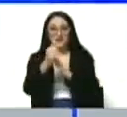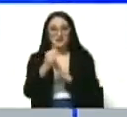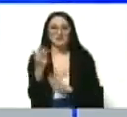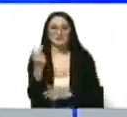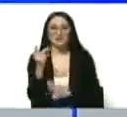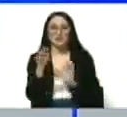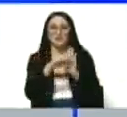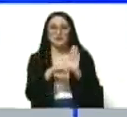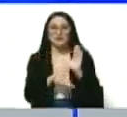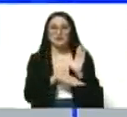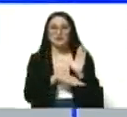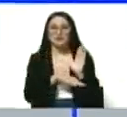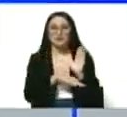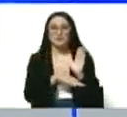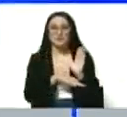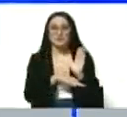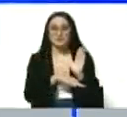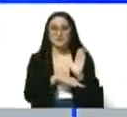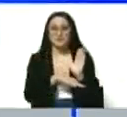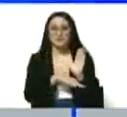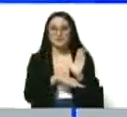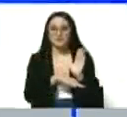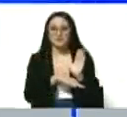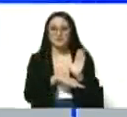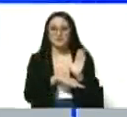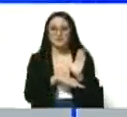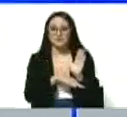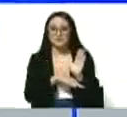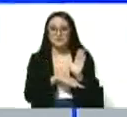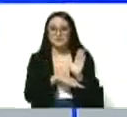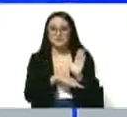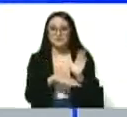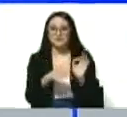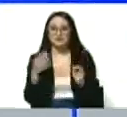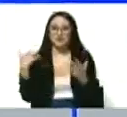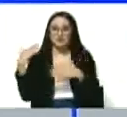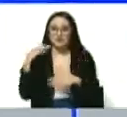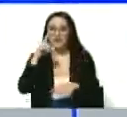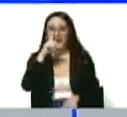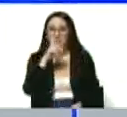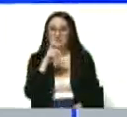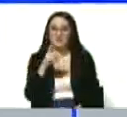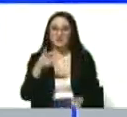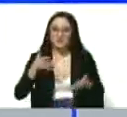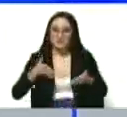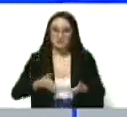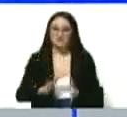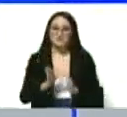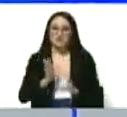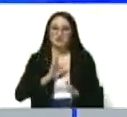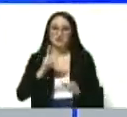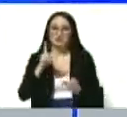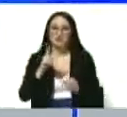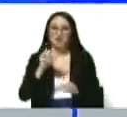segunda etapa, si pudiésemos definirla así, de lo que fueron los años de renacimiento de la